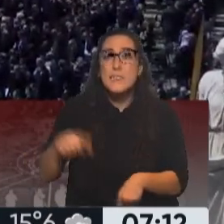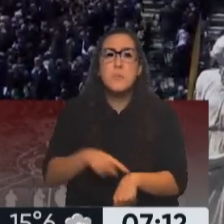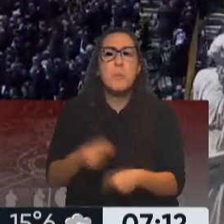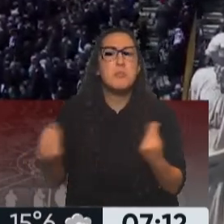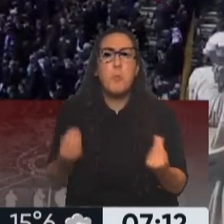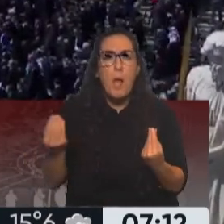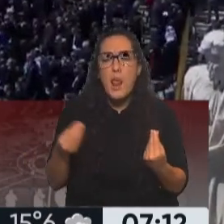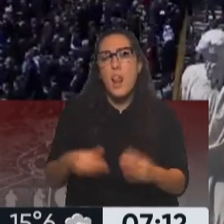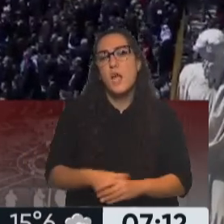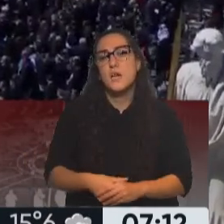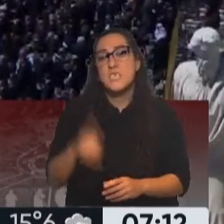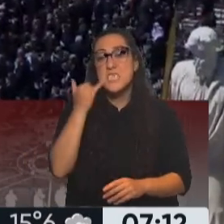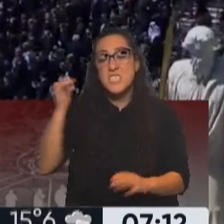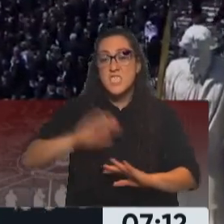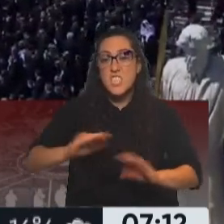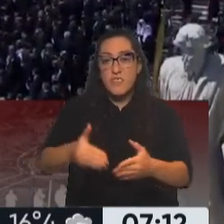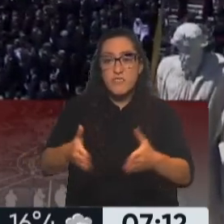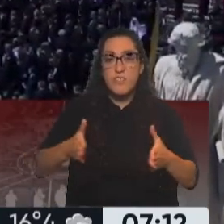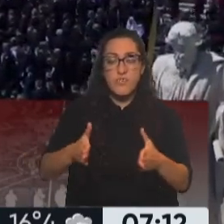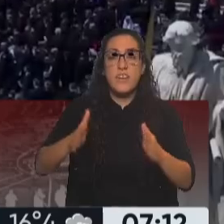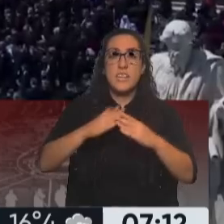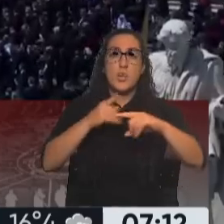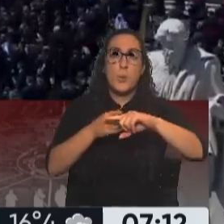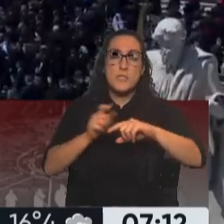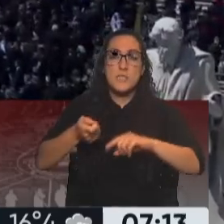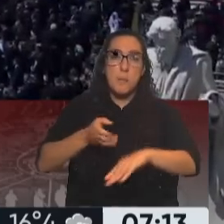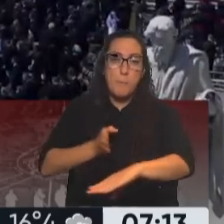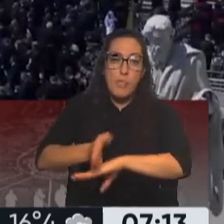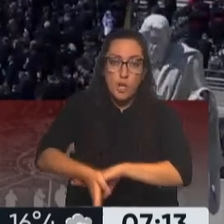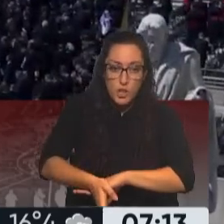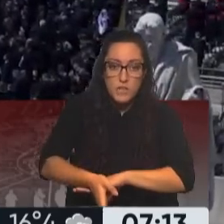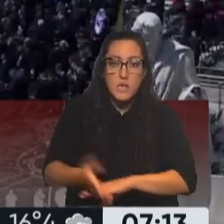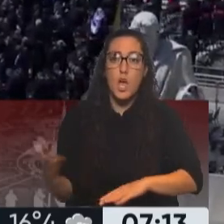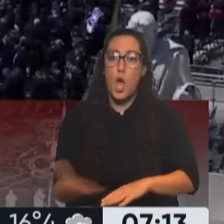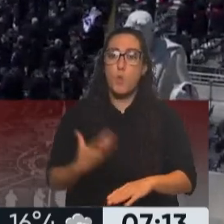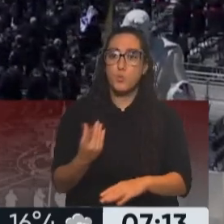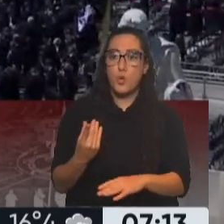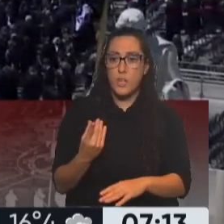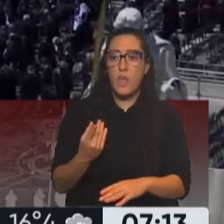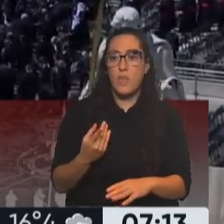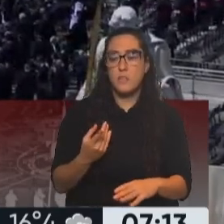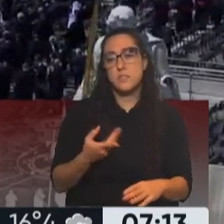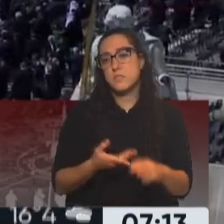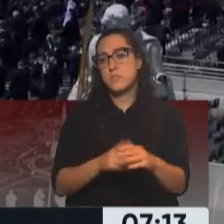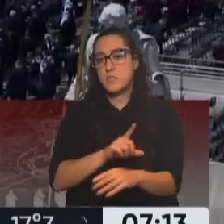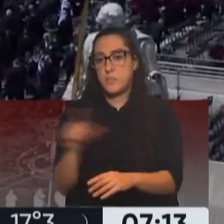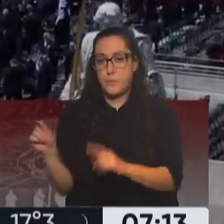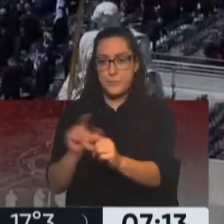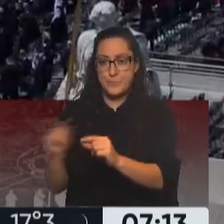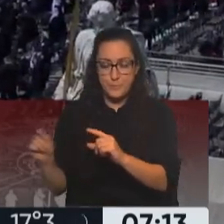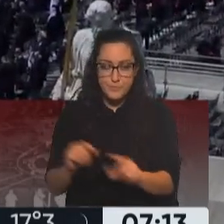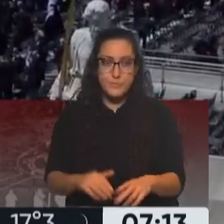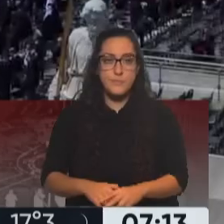No, bueno, ya acaba de ingresar el féretro a la Basílica, se están retirando las autoridades nacionales y lo que decía César lo